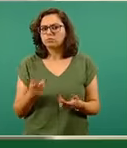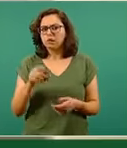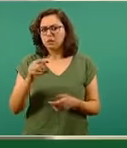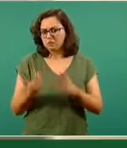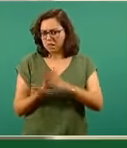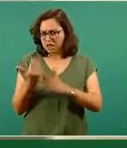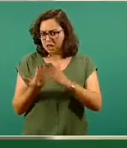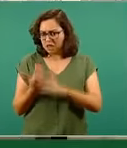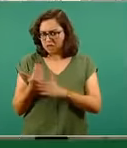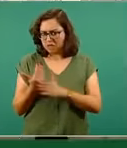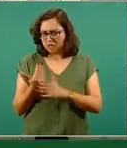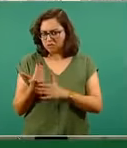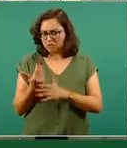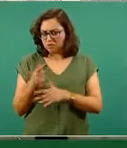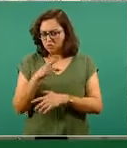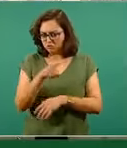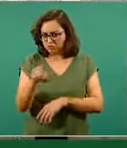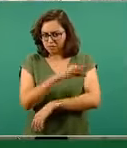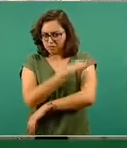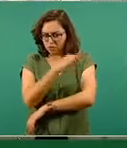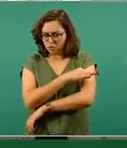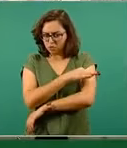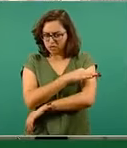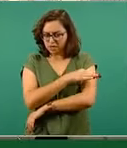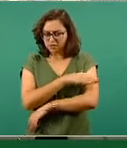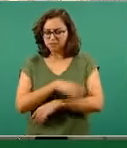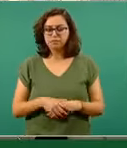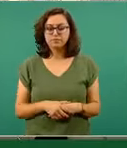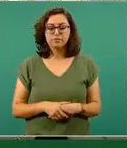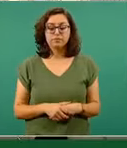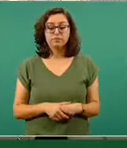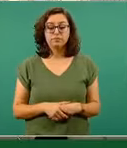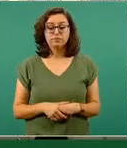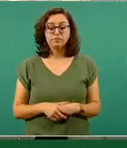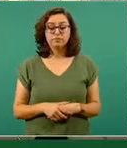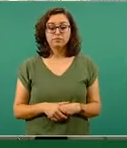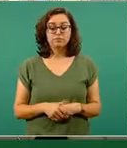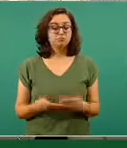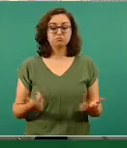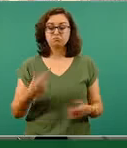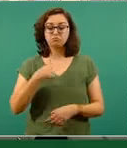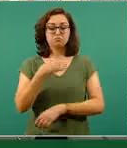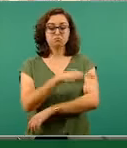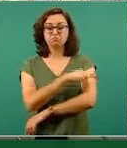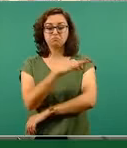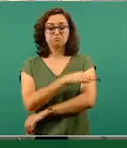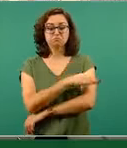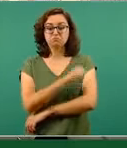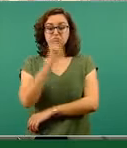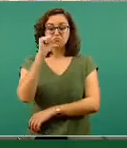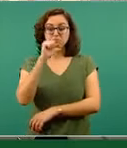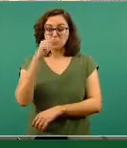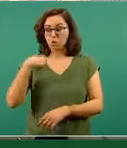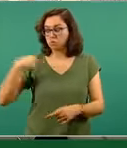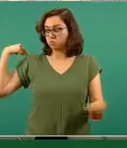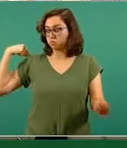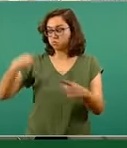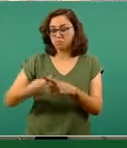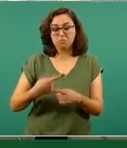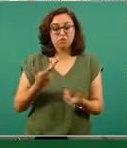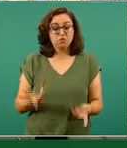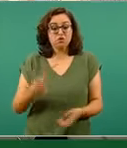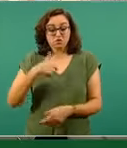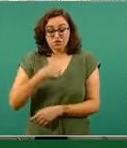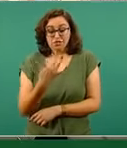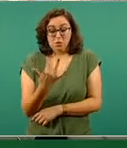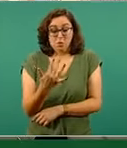matutina. Muchas gracias. Respondo esa porque es muy breve de responder. Por supuesto que no me he vacunado porque no me había tocado. Como he dicho, tengo